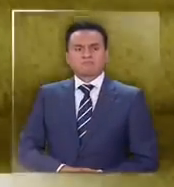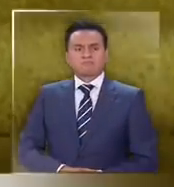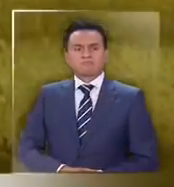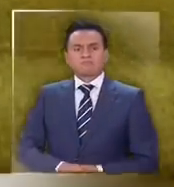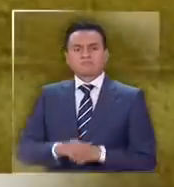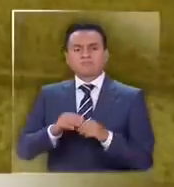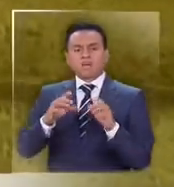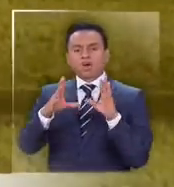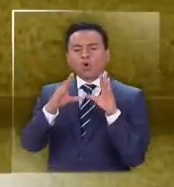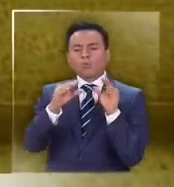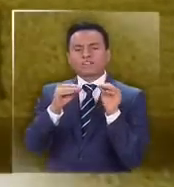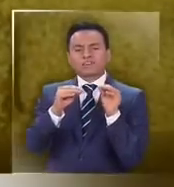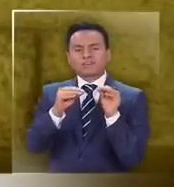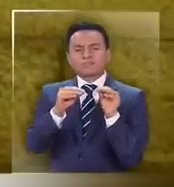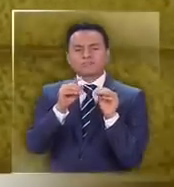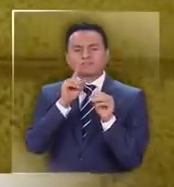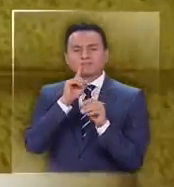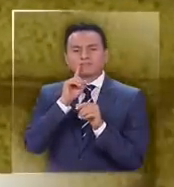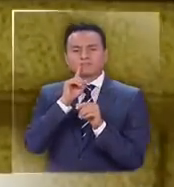a conversar con